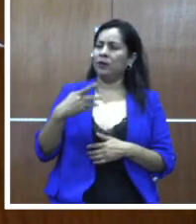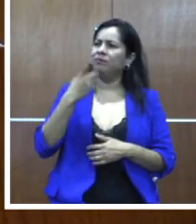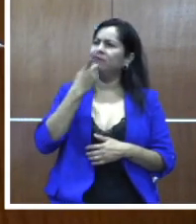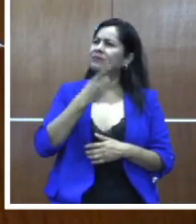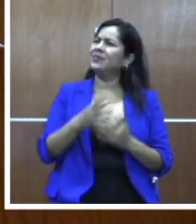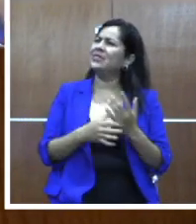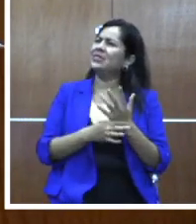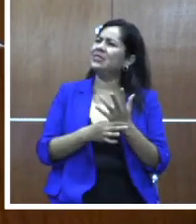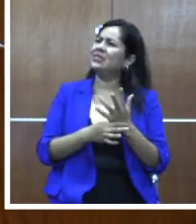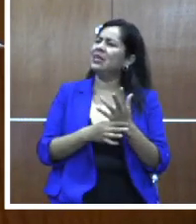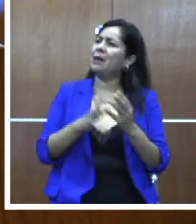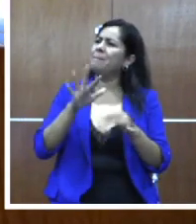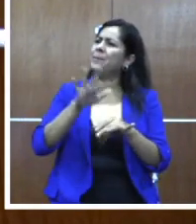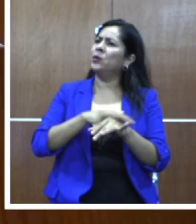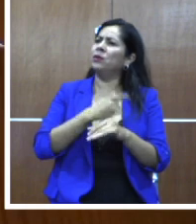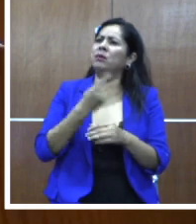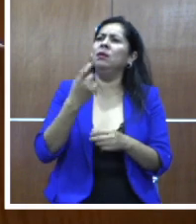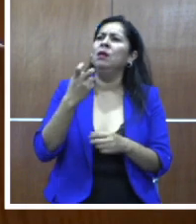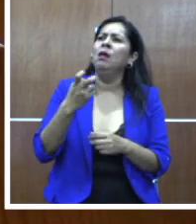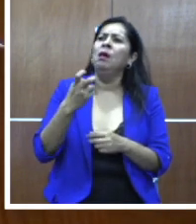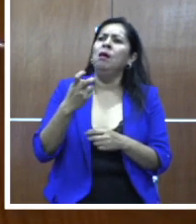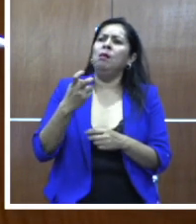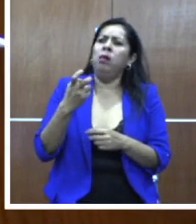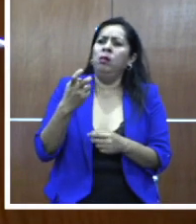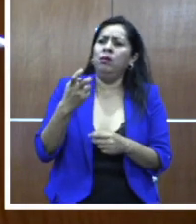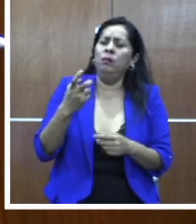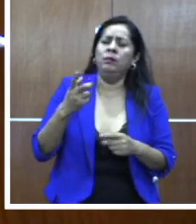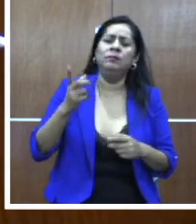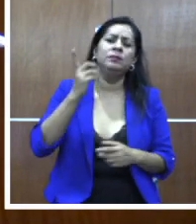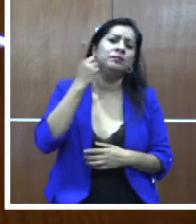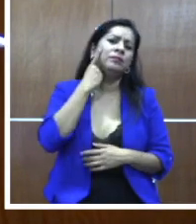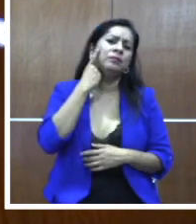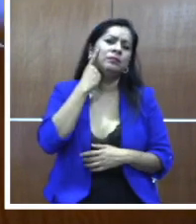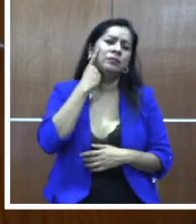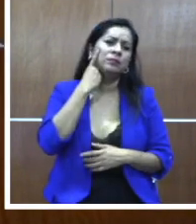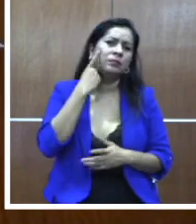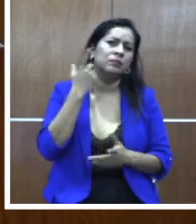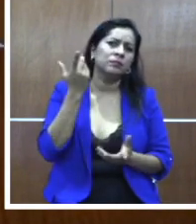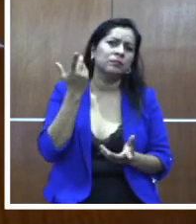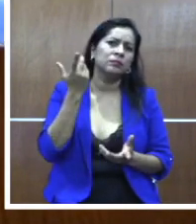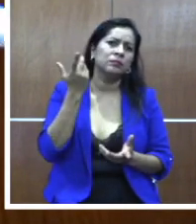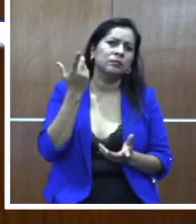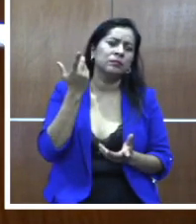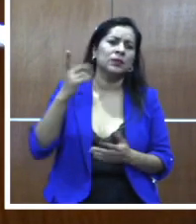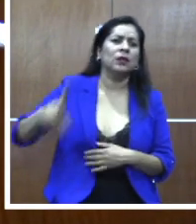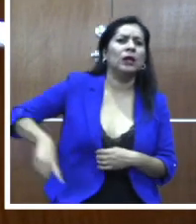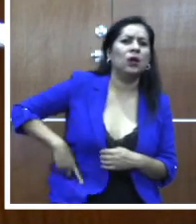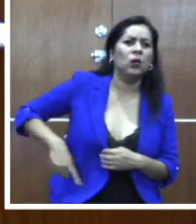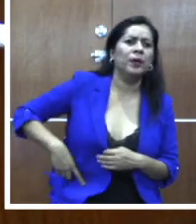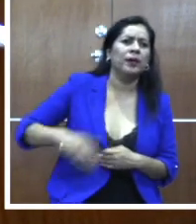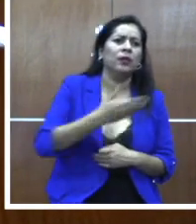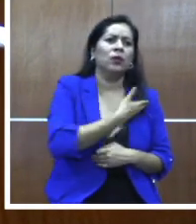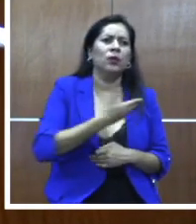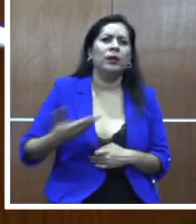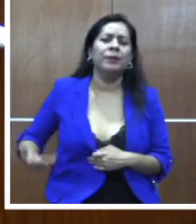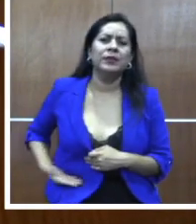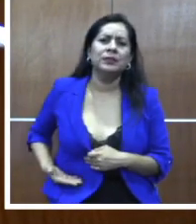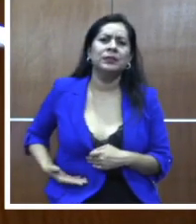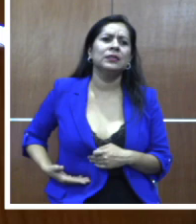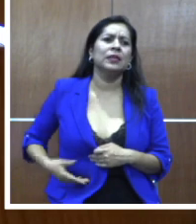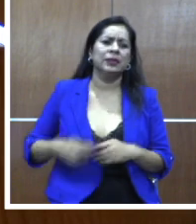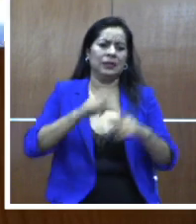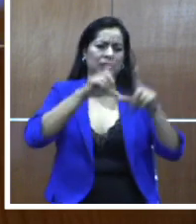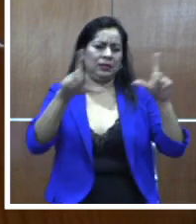decía, ¿por qué si el Poder Ejecutivo, que es el presidente, hoy la presidenta de la